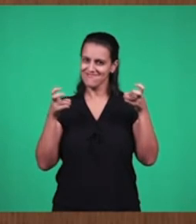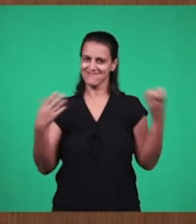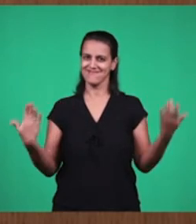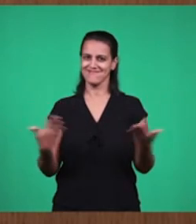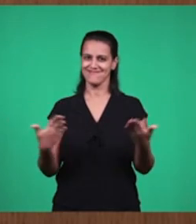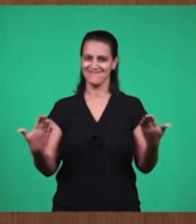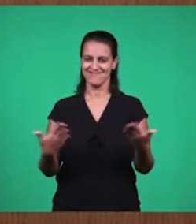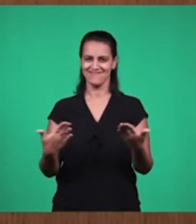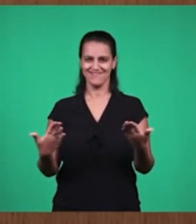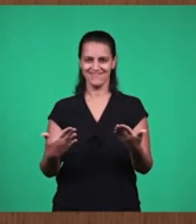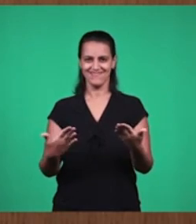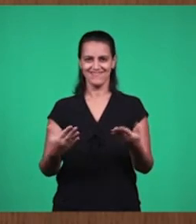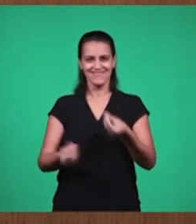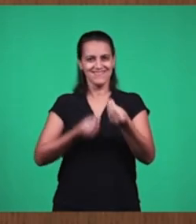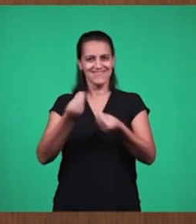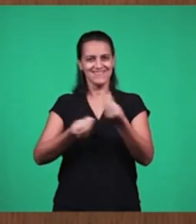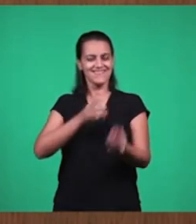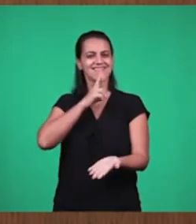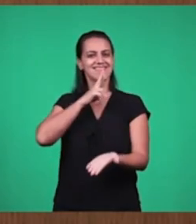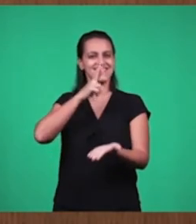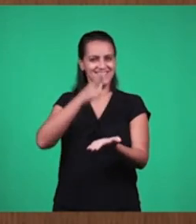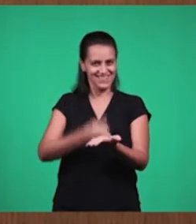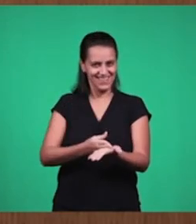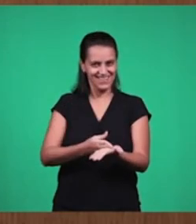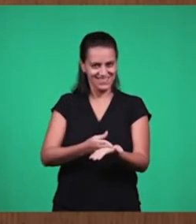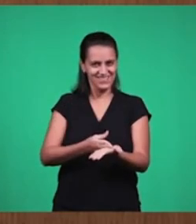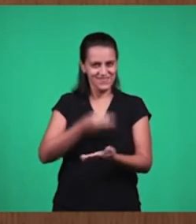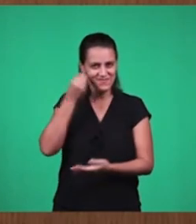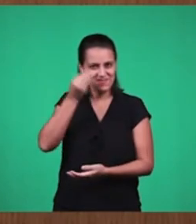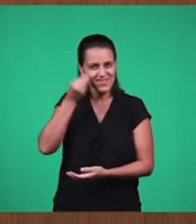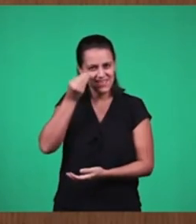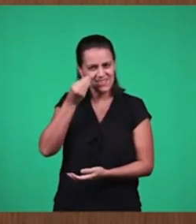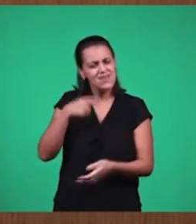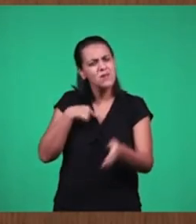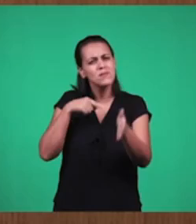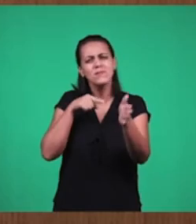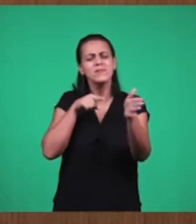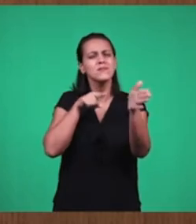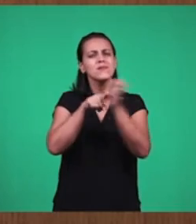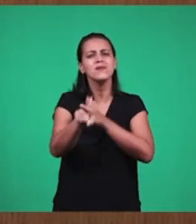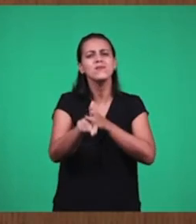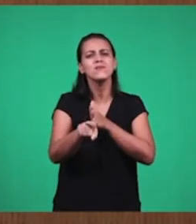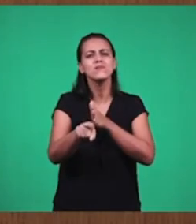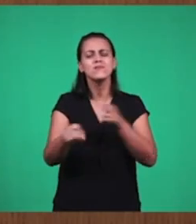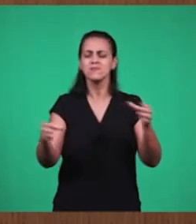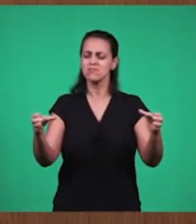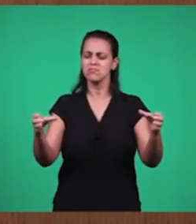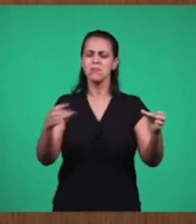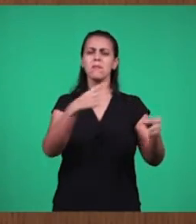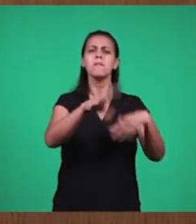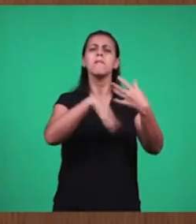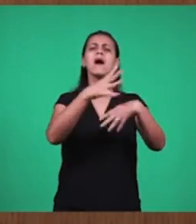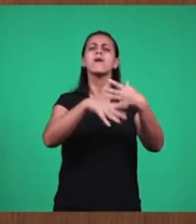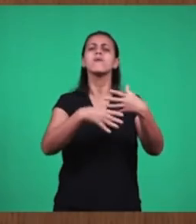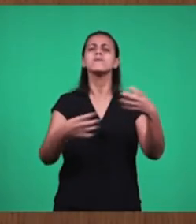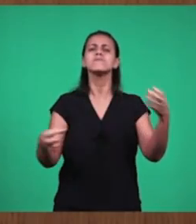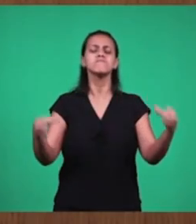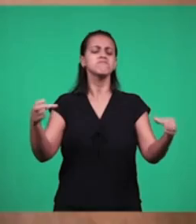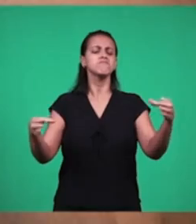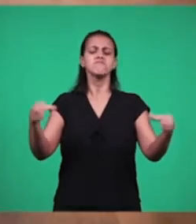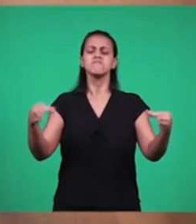Observando ahora el resultado de este experimento, yo les pregunto, ¿dónde hubo